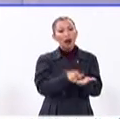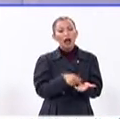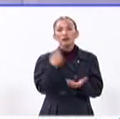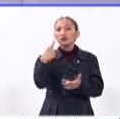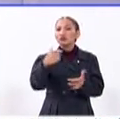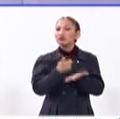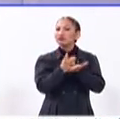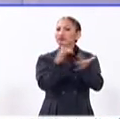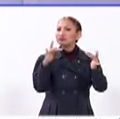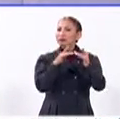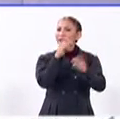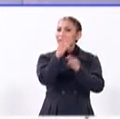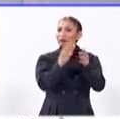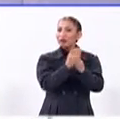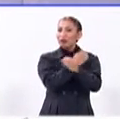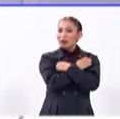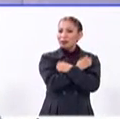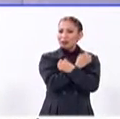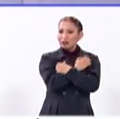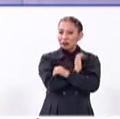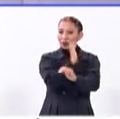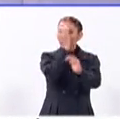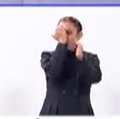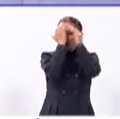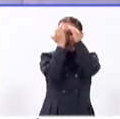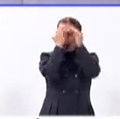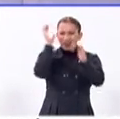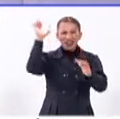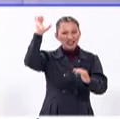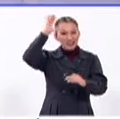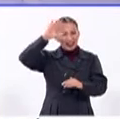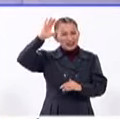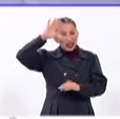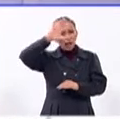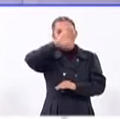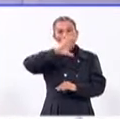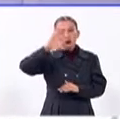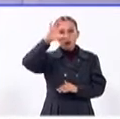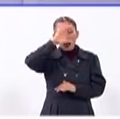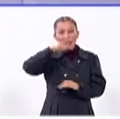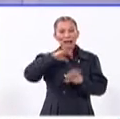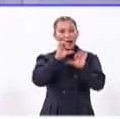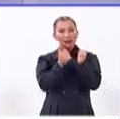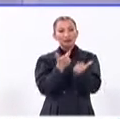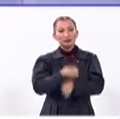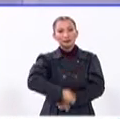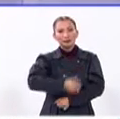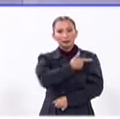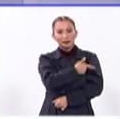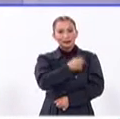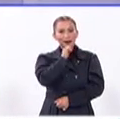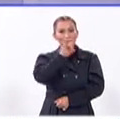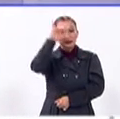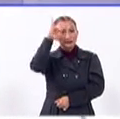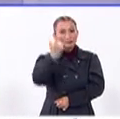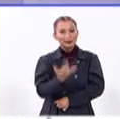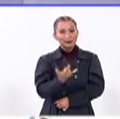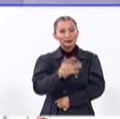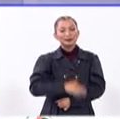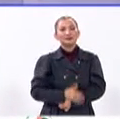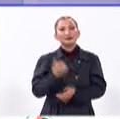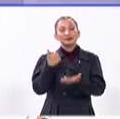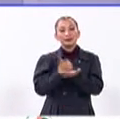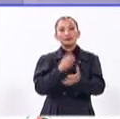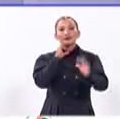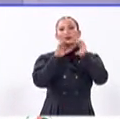que es su interfaz con el mundo de la educación, del conocimiento, la ciencia, la cultura y el arte. Saludamos con mucho gusto también a Griselda Yebra.